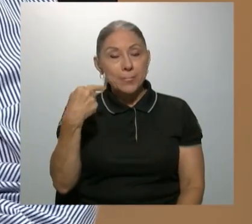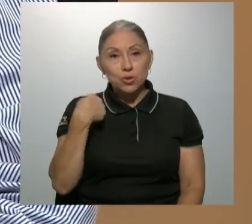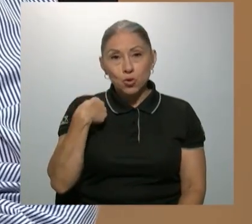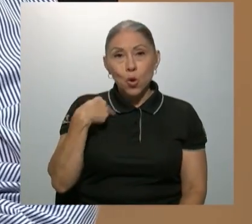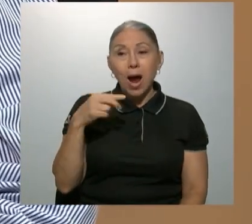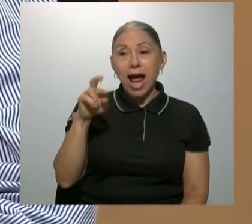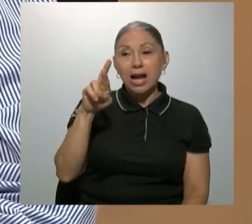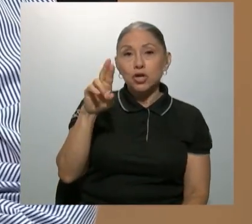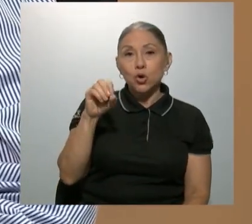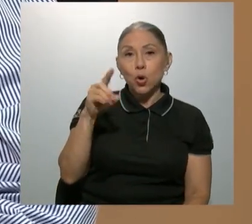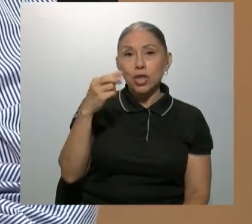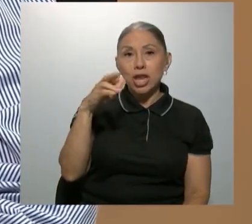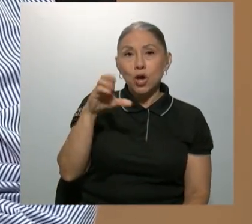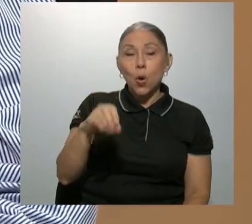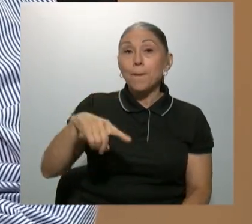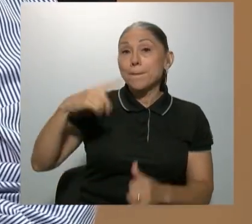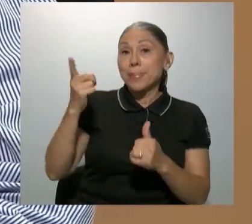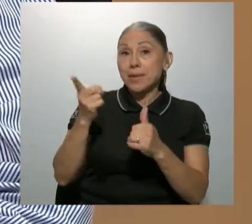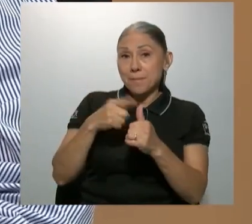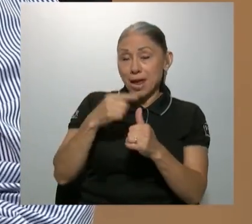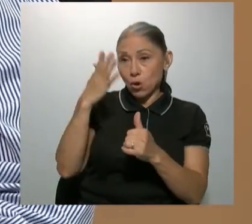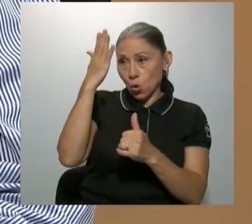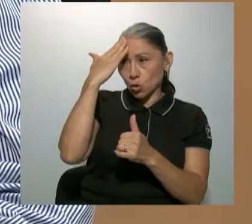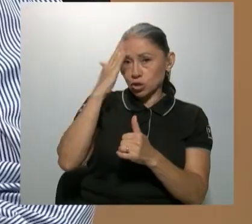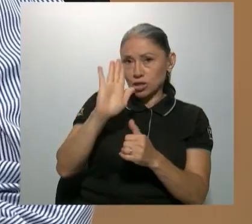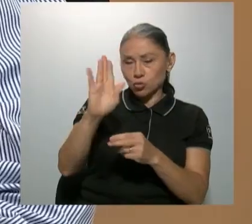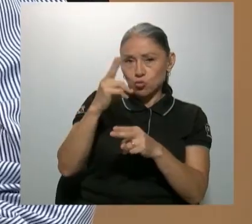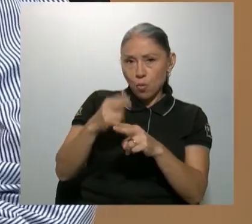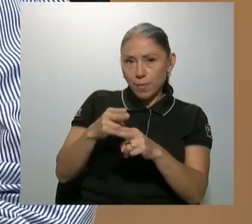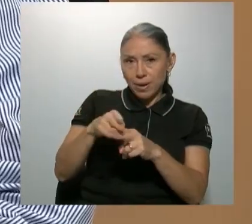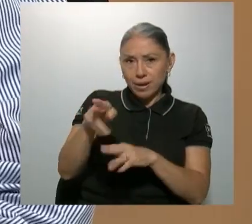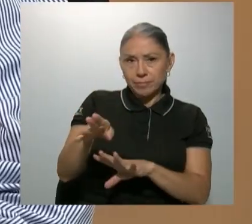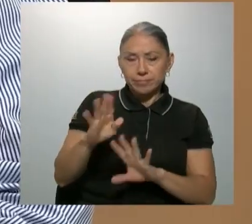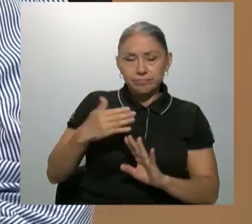lo conocí primero de nombre, ¿verdad? Aquel